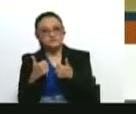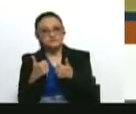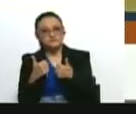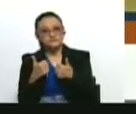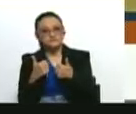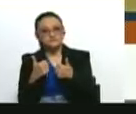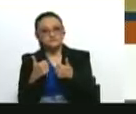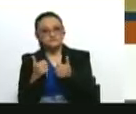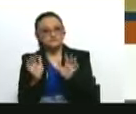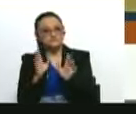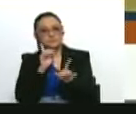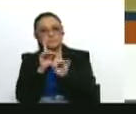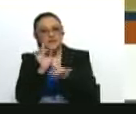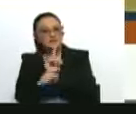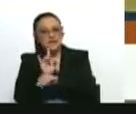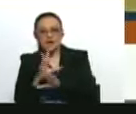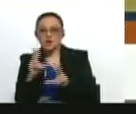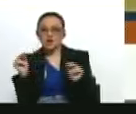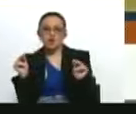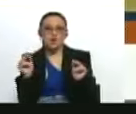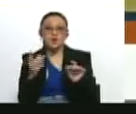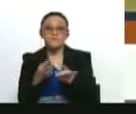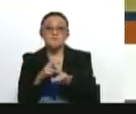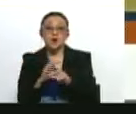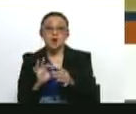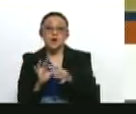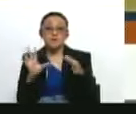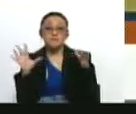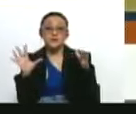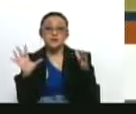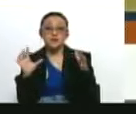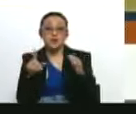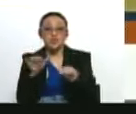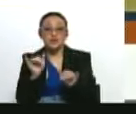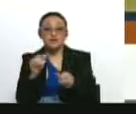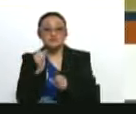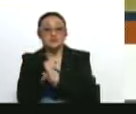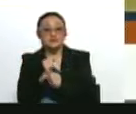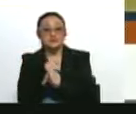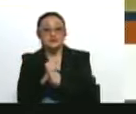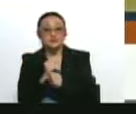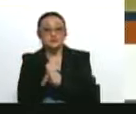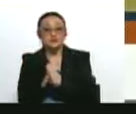Sin caernos a coba. Ese es el peor enemigo de este trabajo.